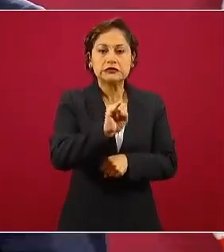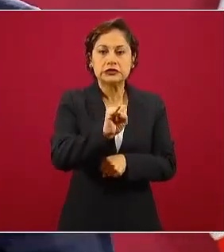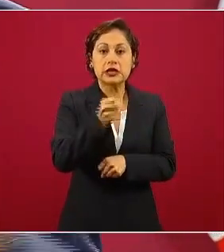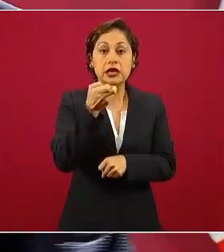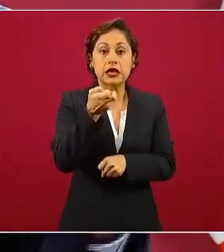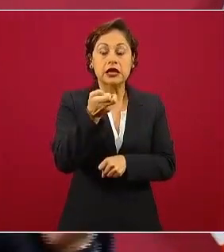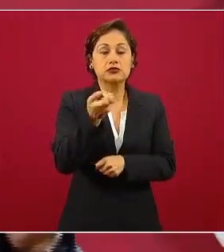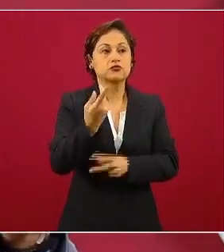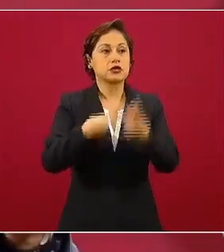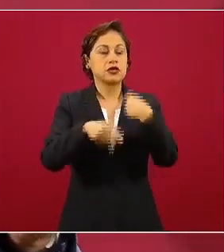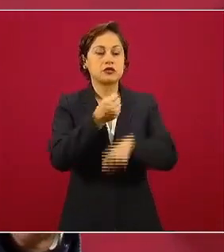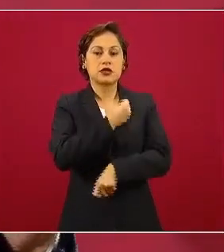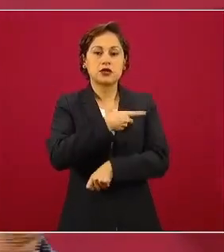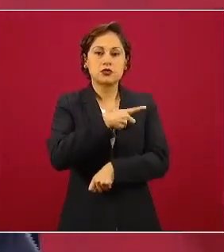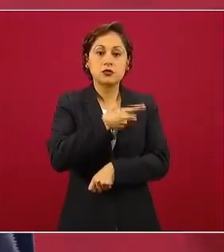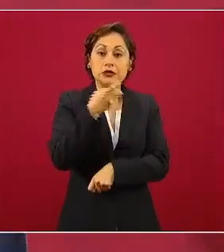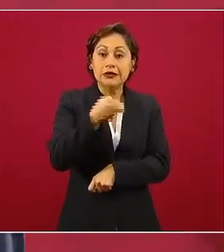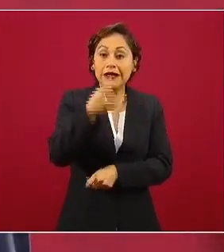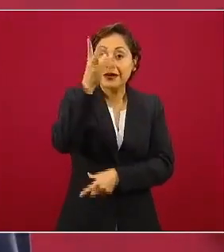¿para qué esperar?